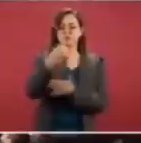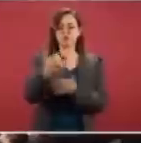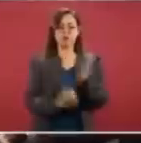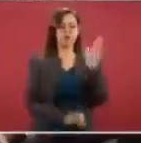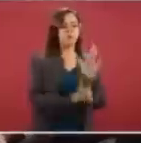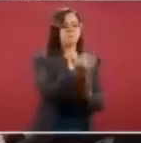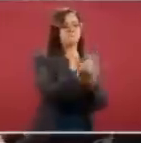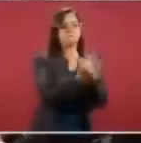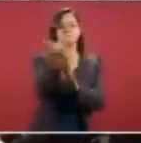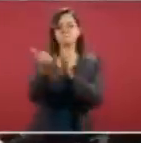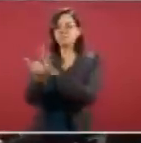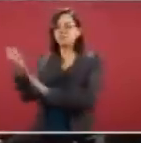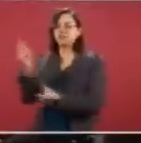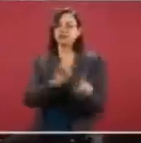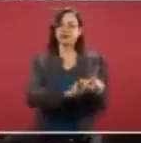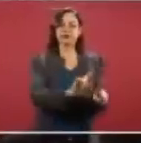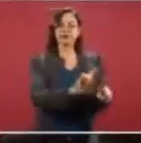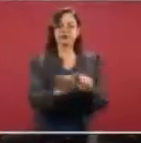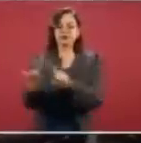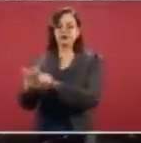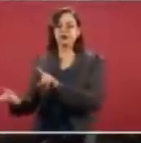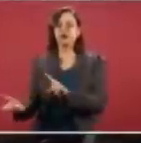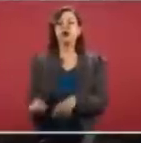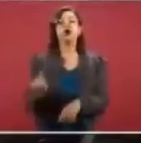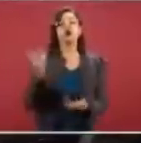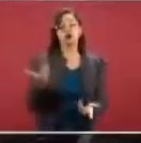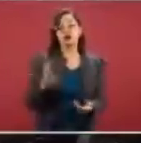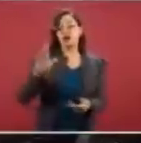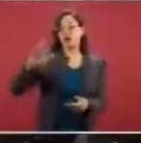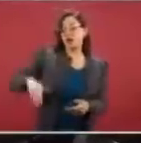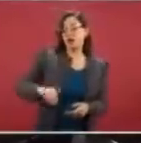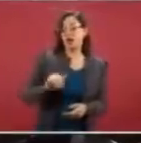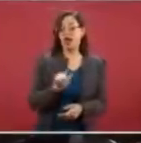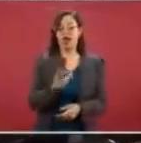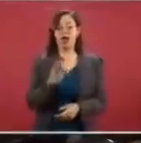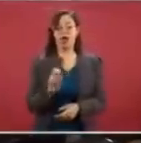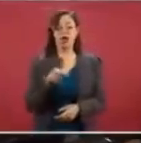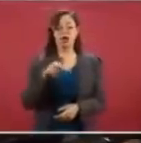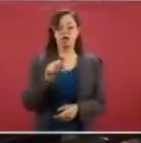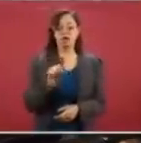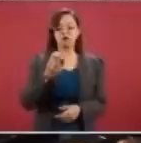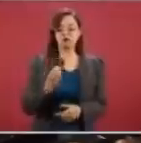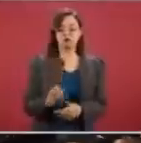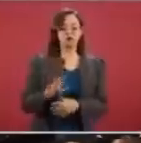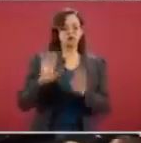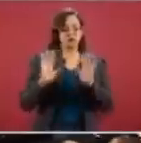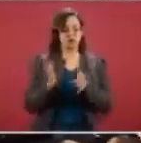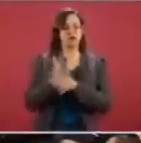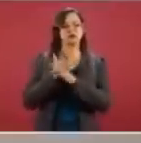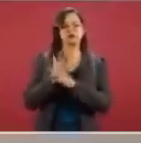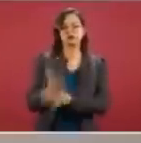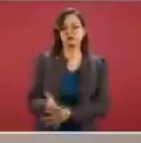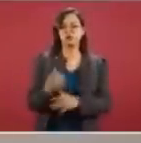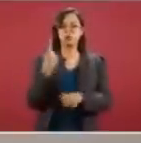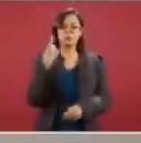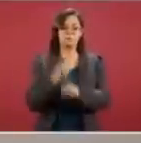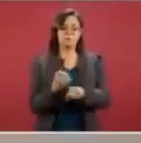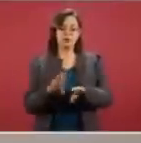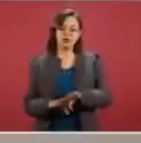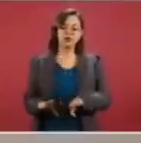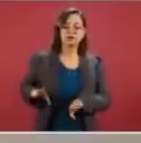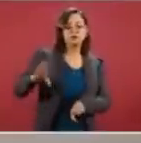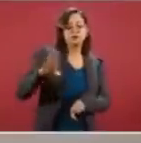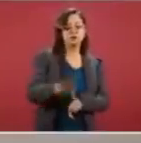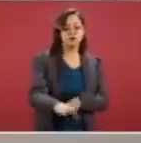infraestructura. Hoy les presentamos, como bien dijo Alfonso, un primer paquete de una cantidad muy importante